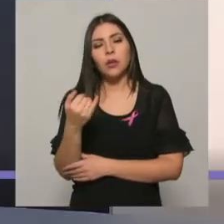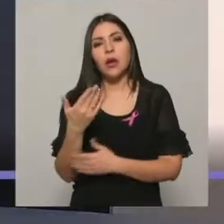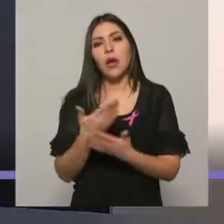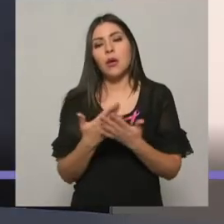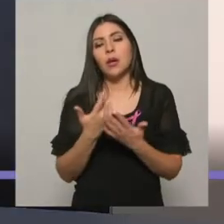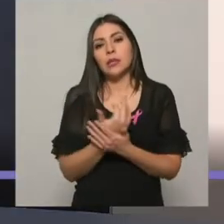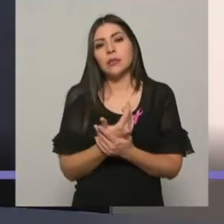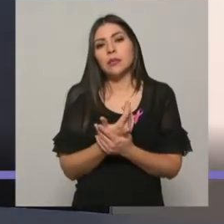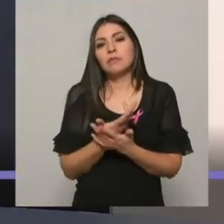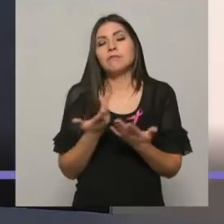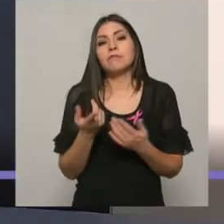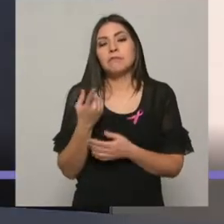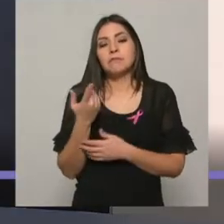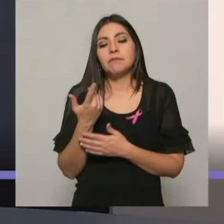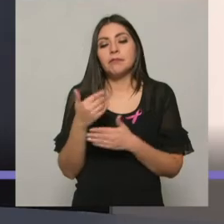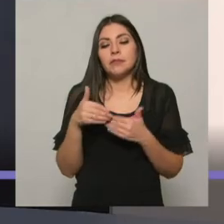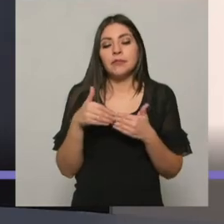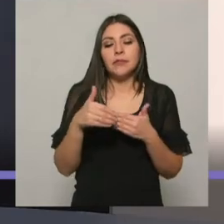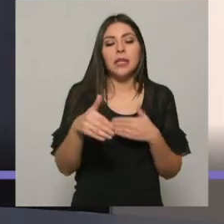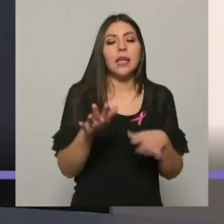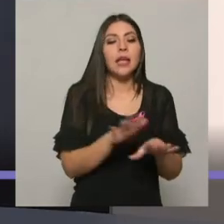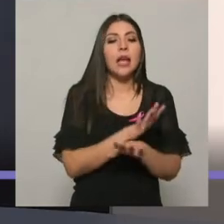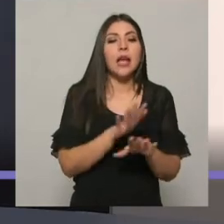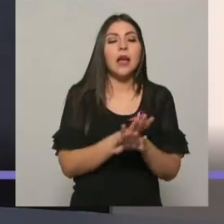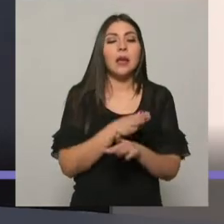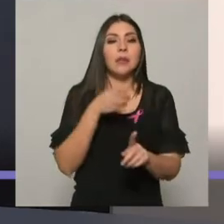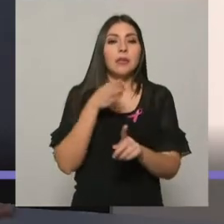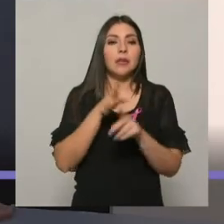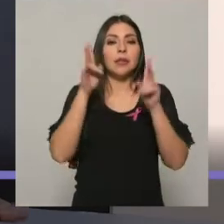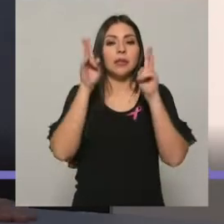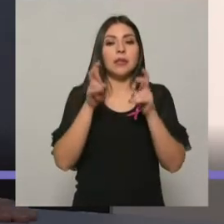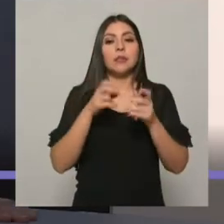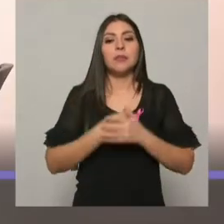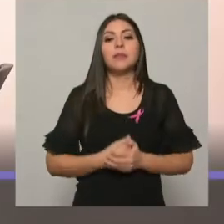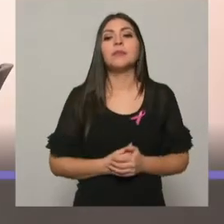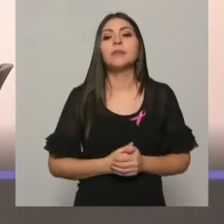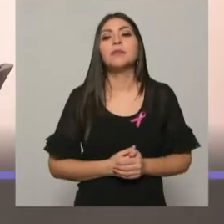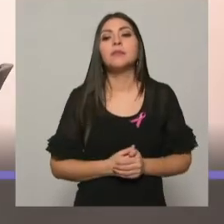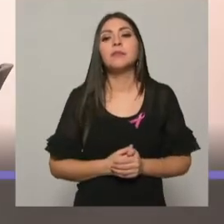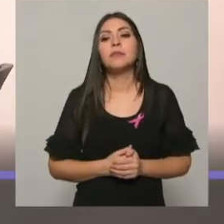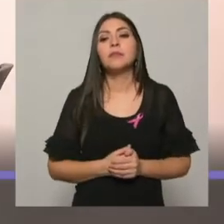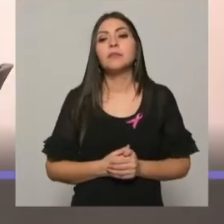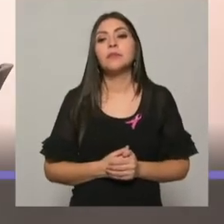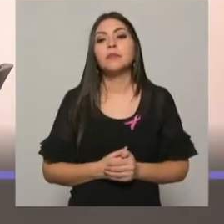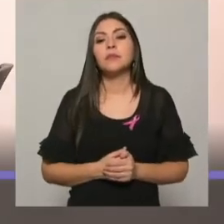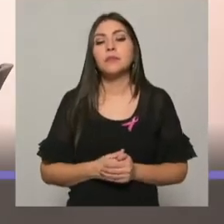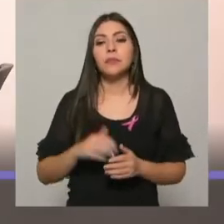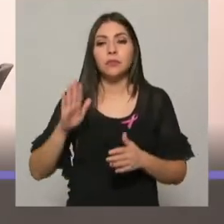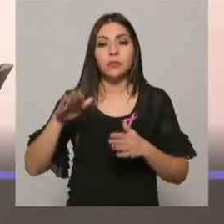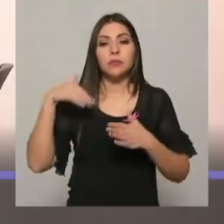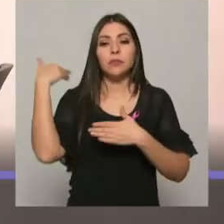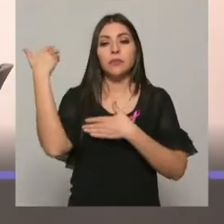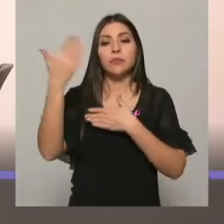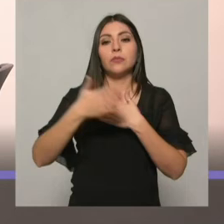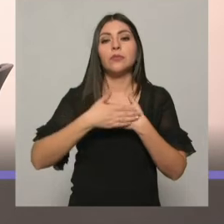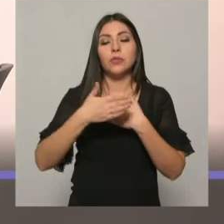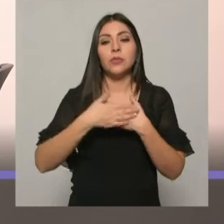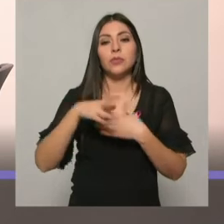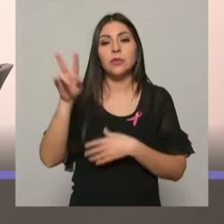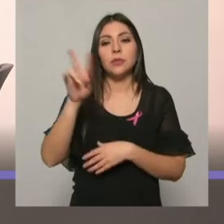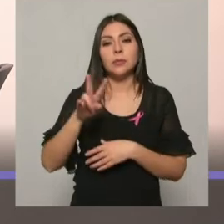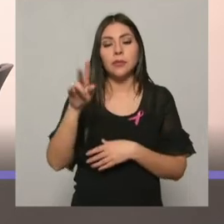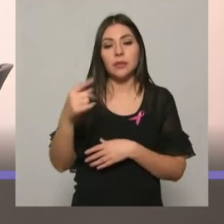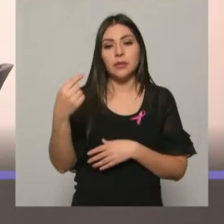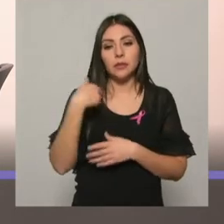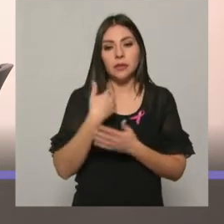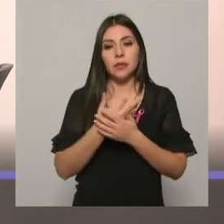viendo ya los cambios que se tengan a ese respecto. Oye, pues te espero el próximo viernes. ¿Podemos adelantarnos un poquito qué nos puedes